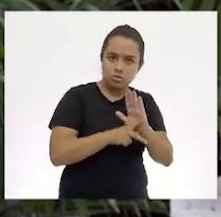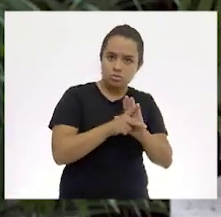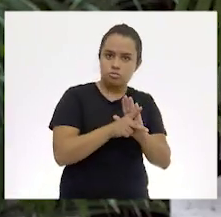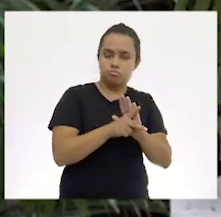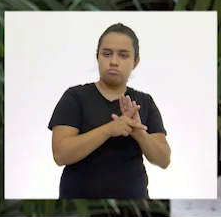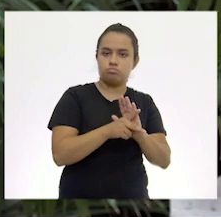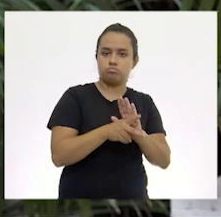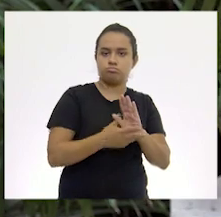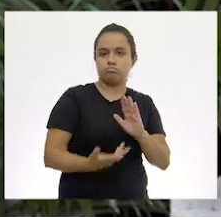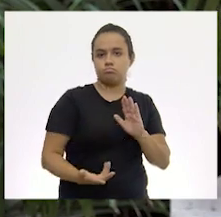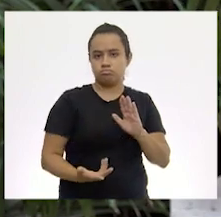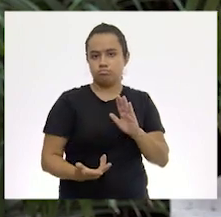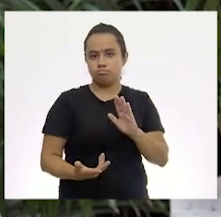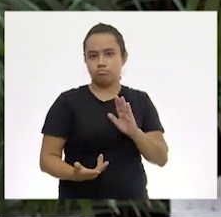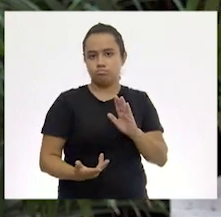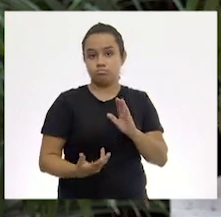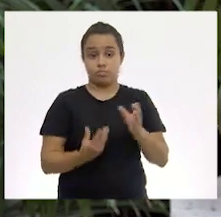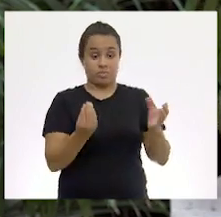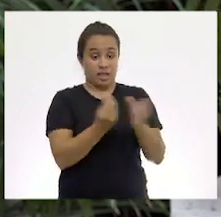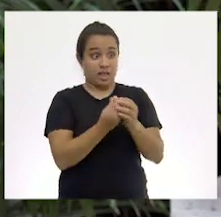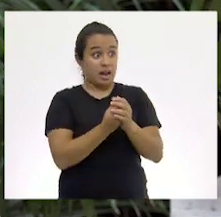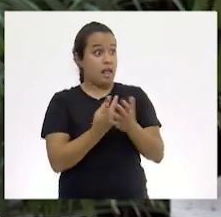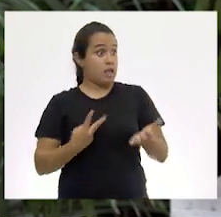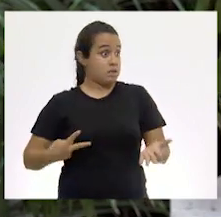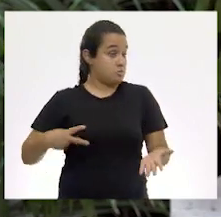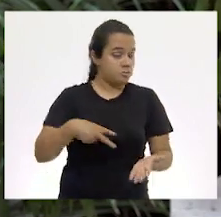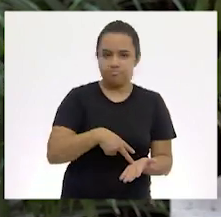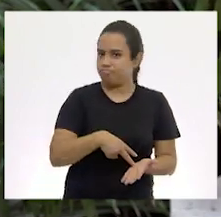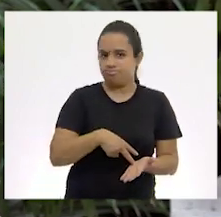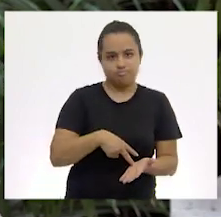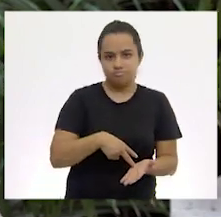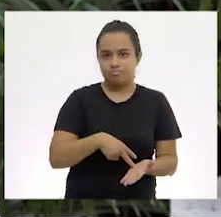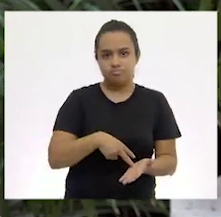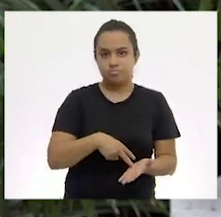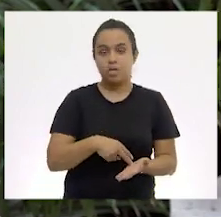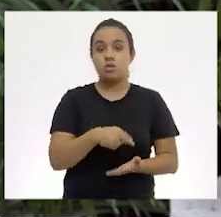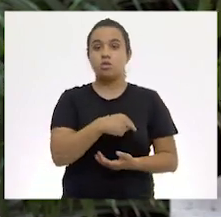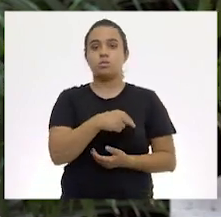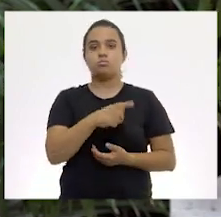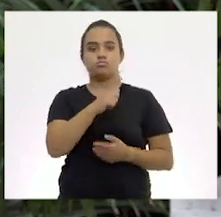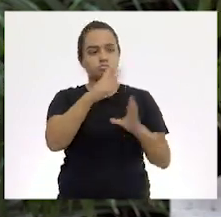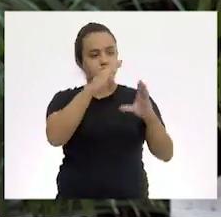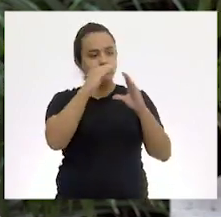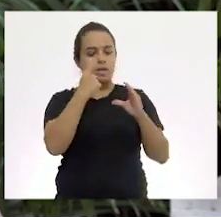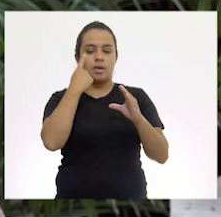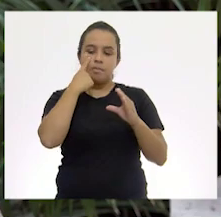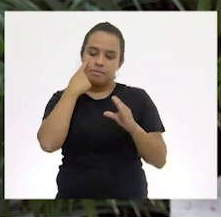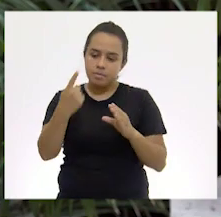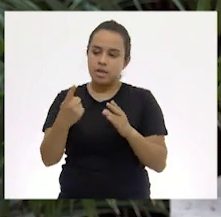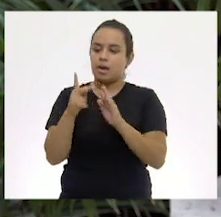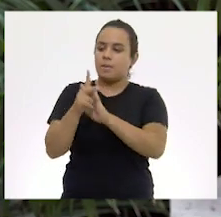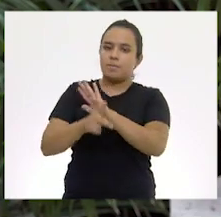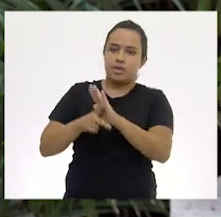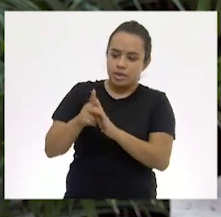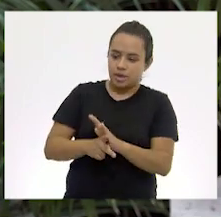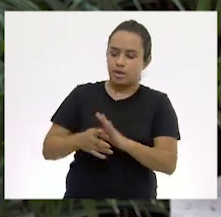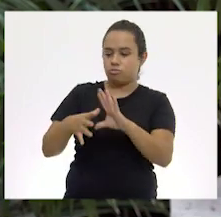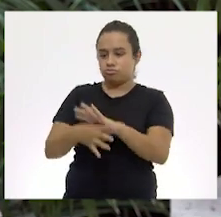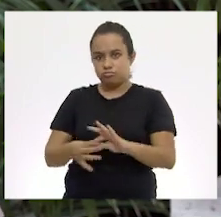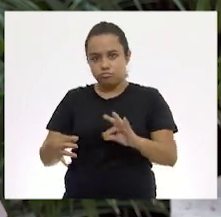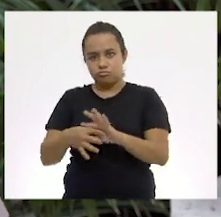como no estamos en clases presenciales, pues nos han dado material como videos,